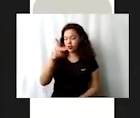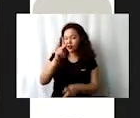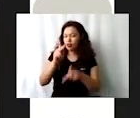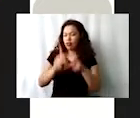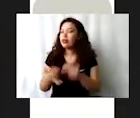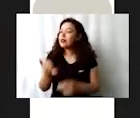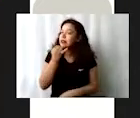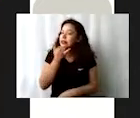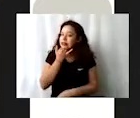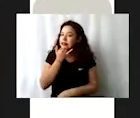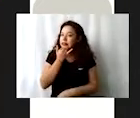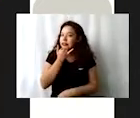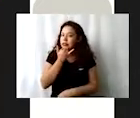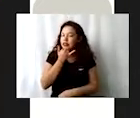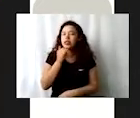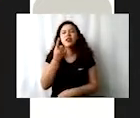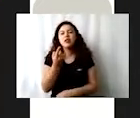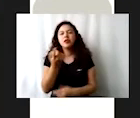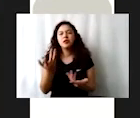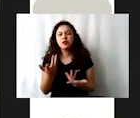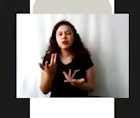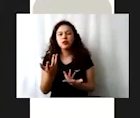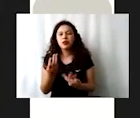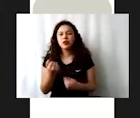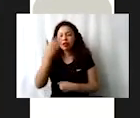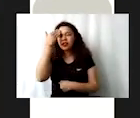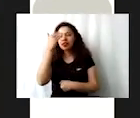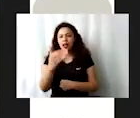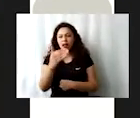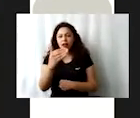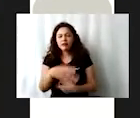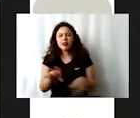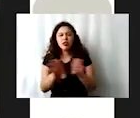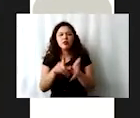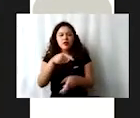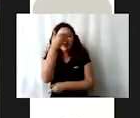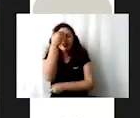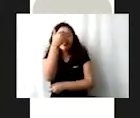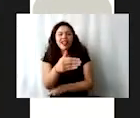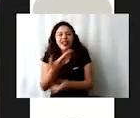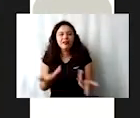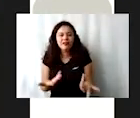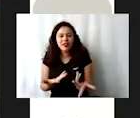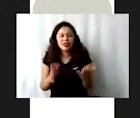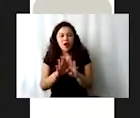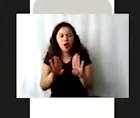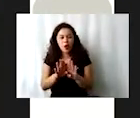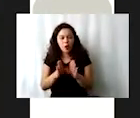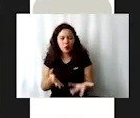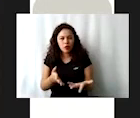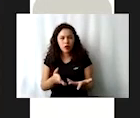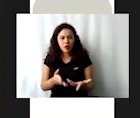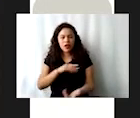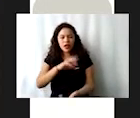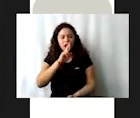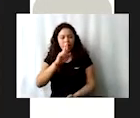discúlpame. ¿Cómo es que tú sabes lo que sabes? ¿Cómo es que tú me puedes